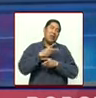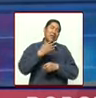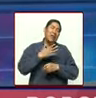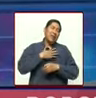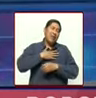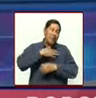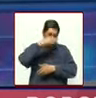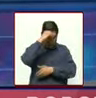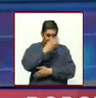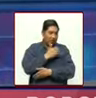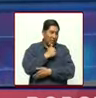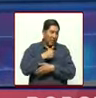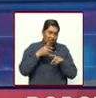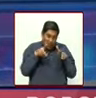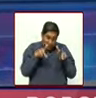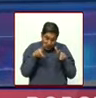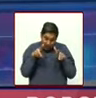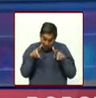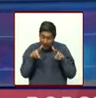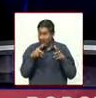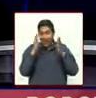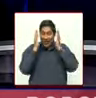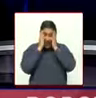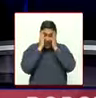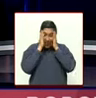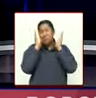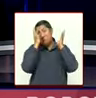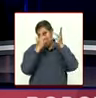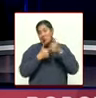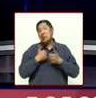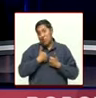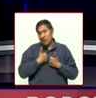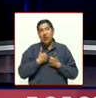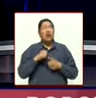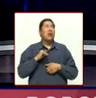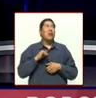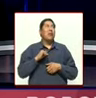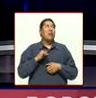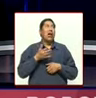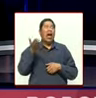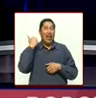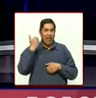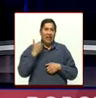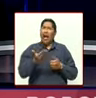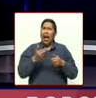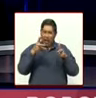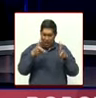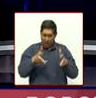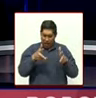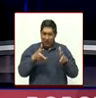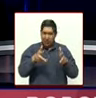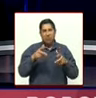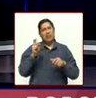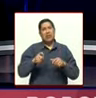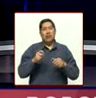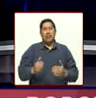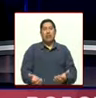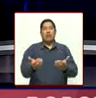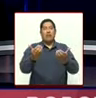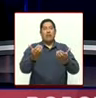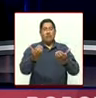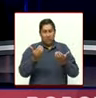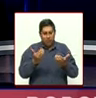un niñero, tal vez con una cámara incorporada. Oye, me parece una buena opción. Yo en su momento hubiera querido, pero hay cámaras, ¿será necesario